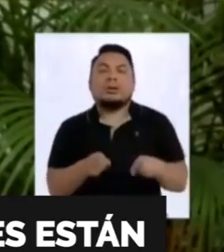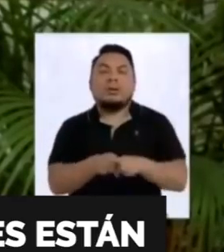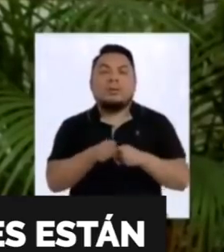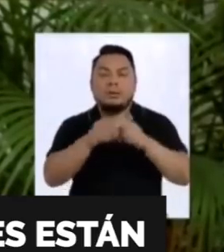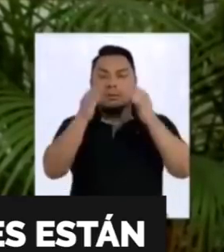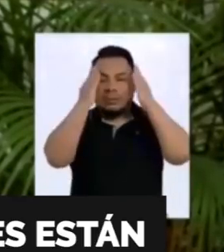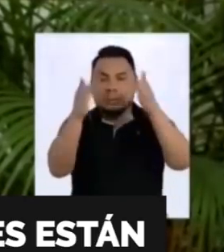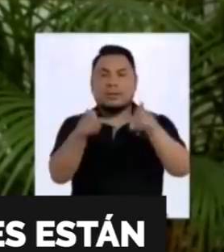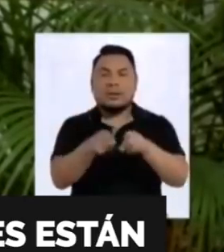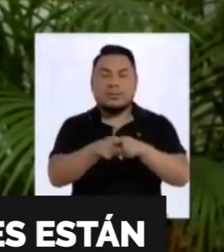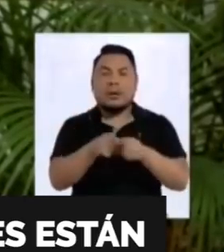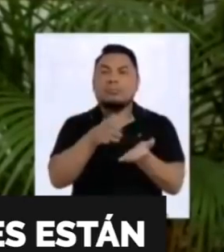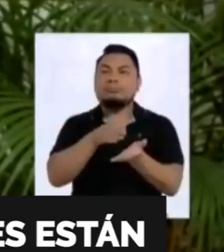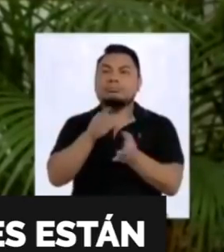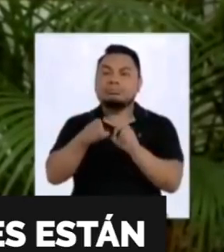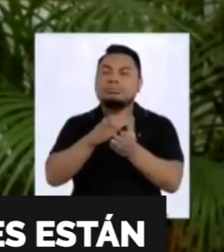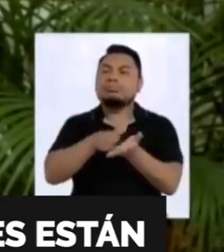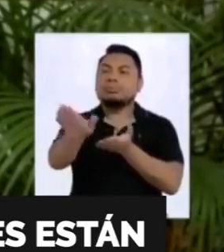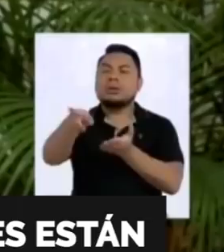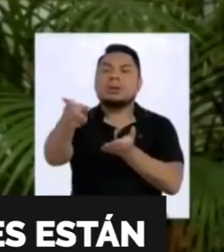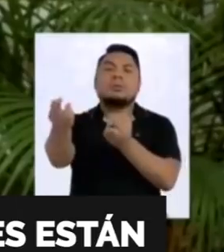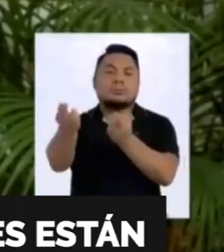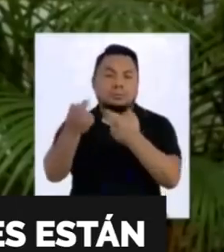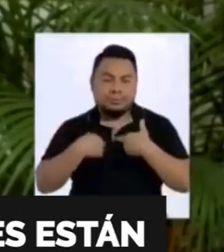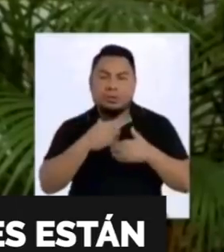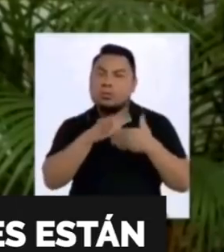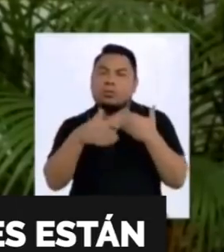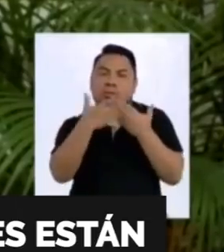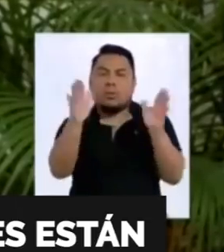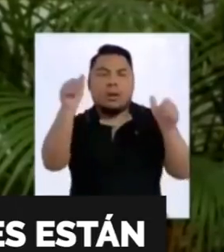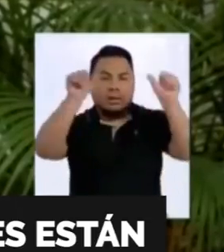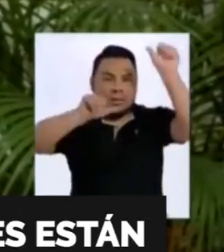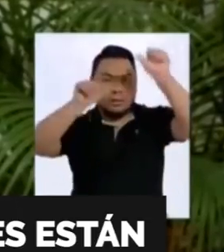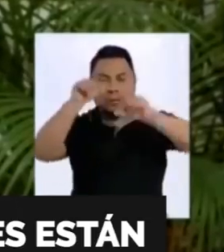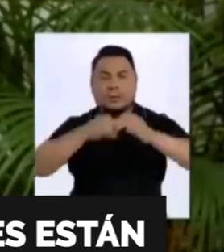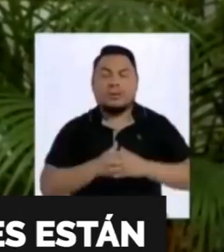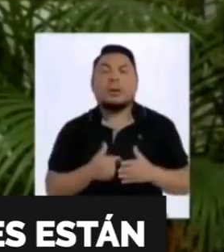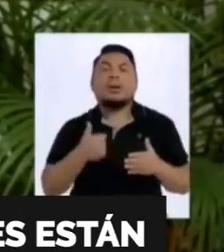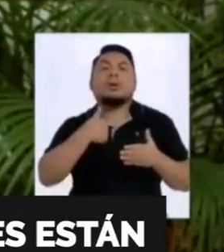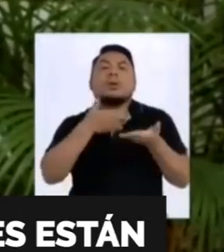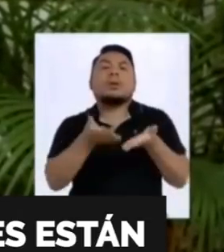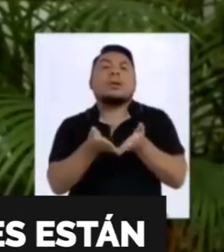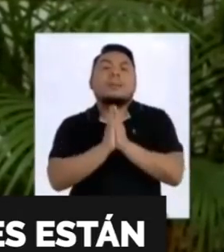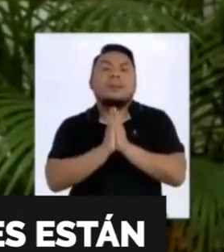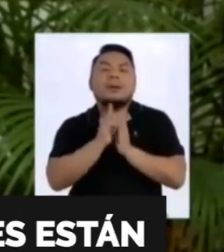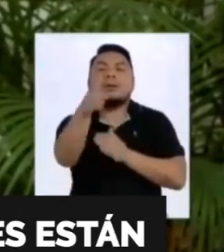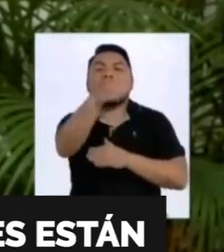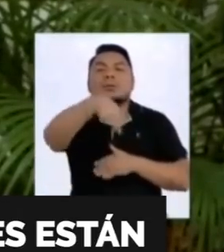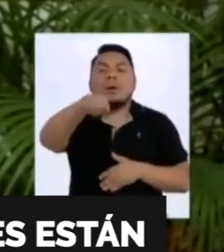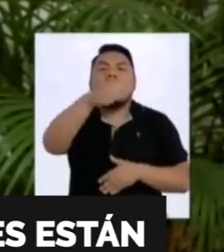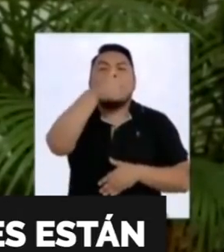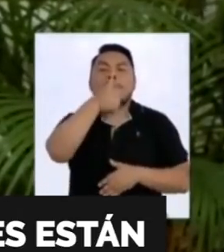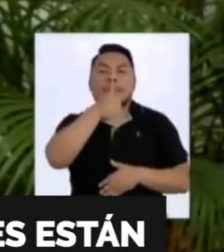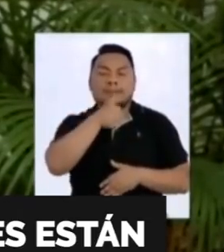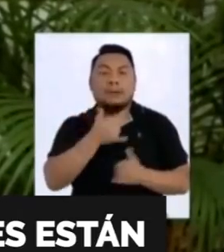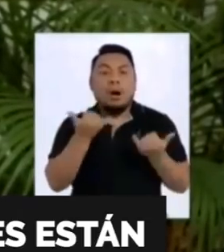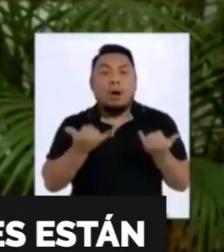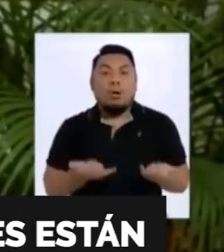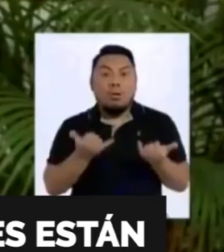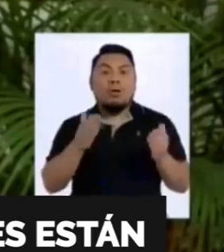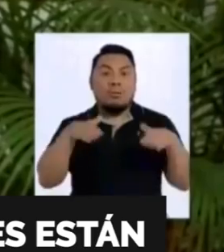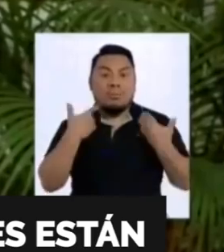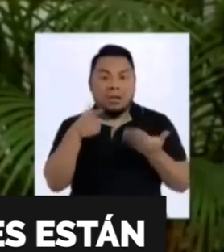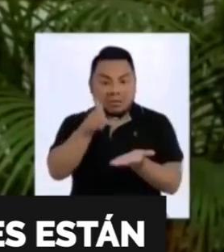está atendiendo también por ahí para todas las consultas que deberían tener. Yo les pido paciencia, hoy día pueden